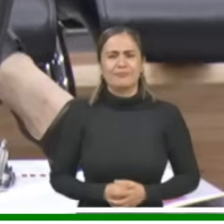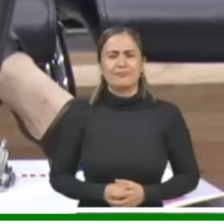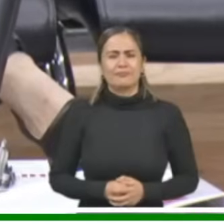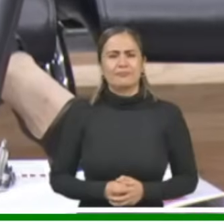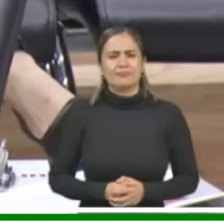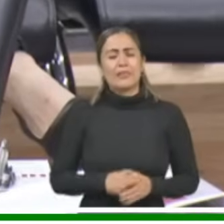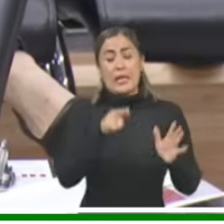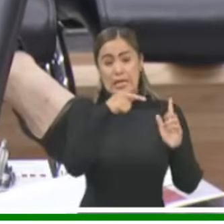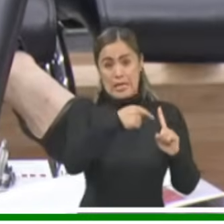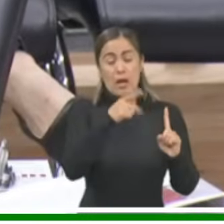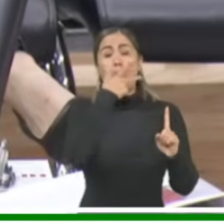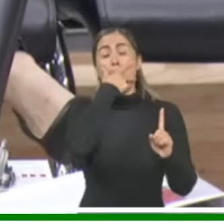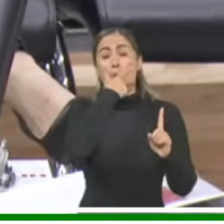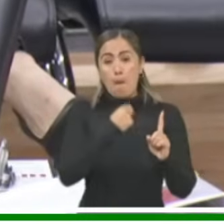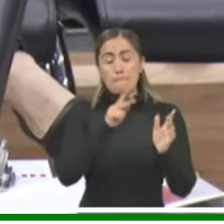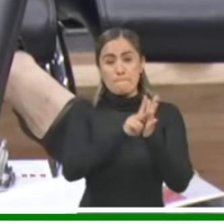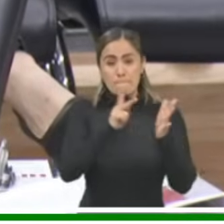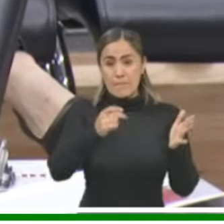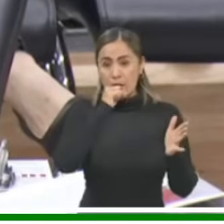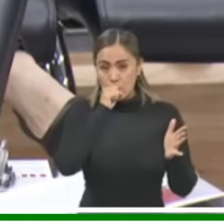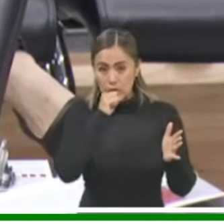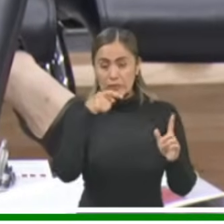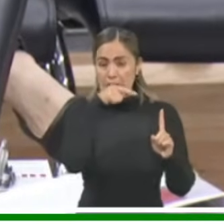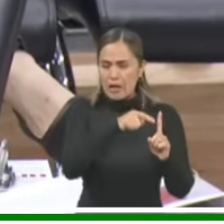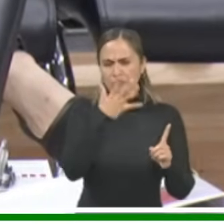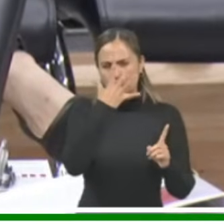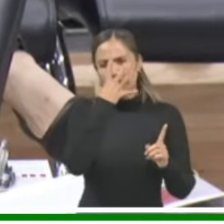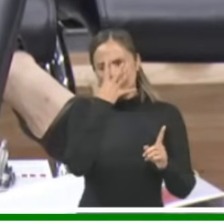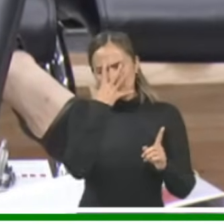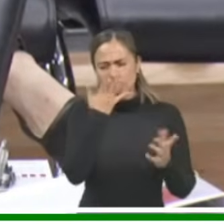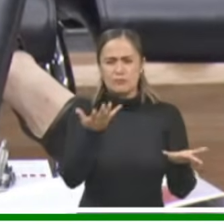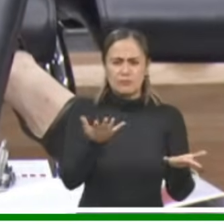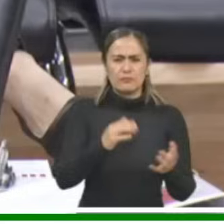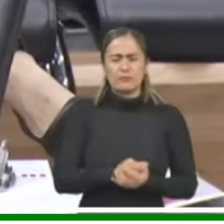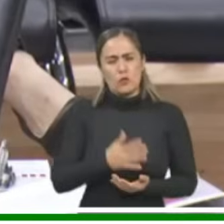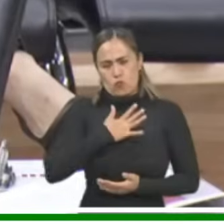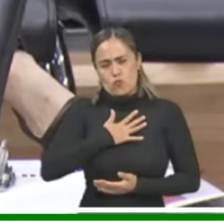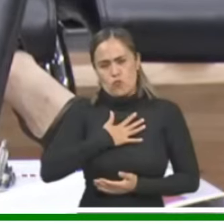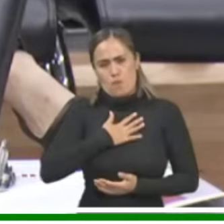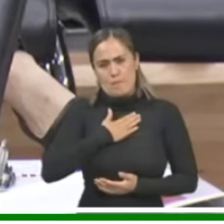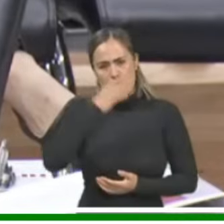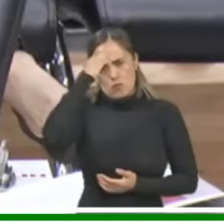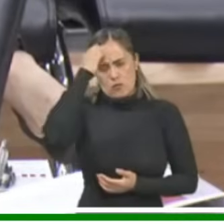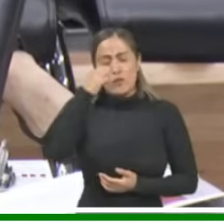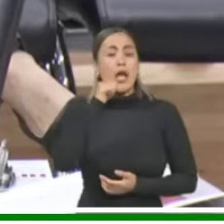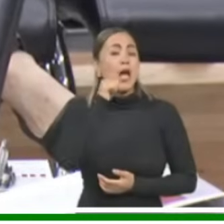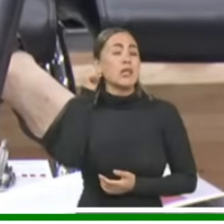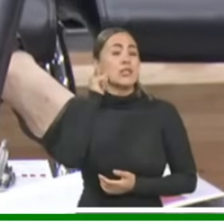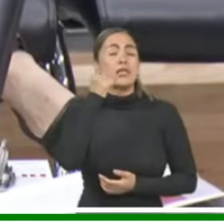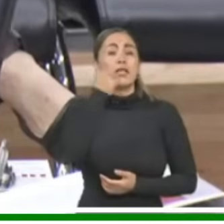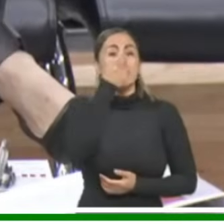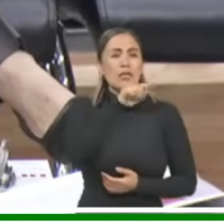Es un periodista que yo lo considero un periodista serio, que en lo personal, se lo dije ayer, yo creo que se ha